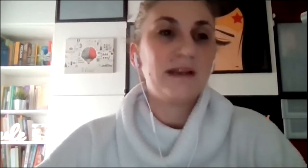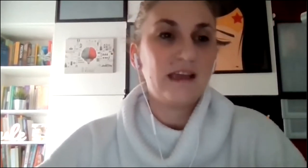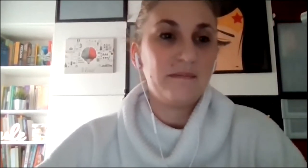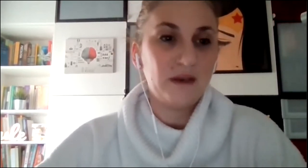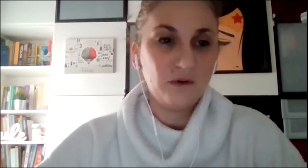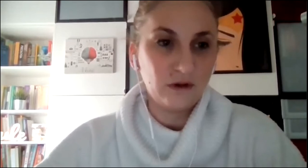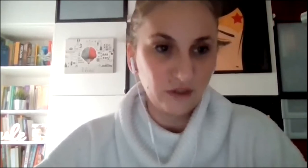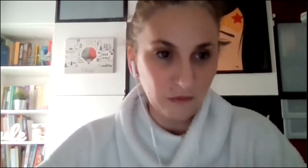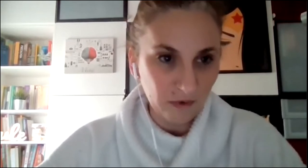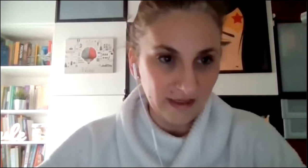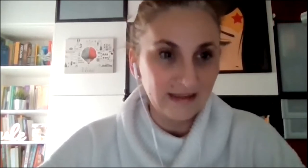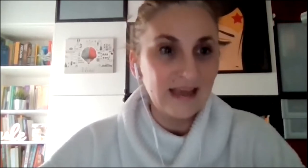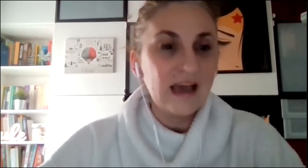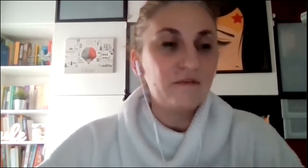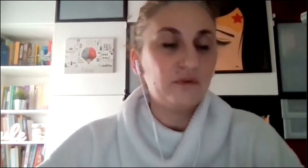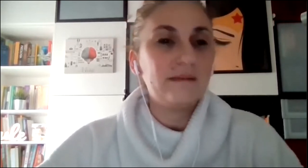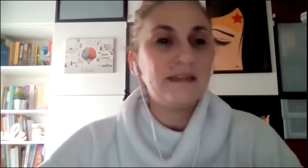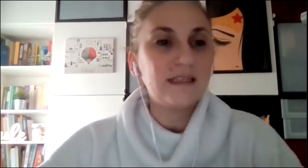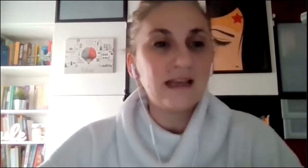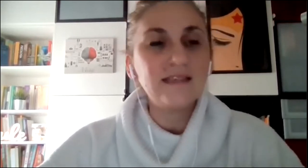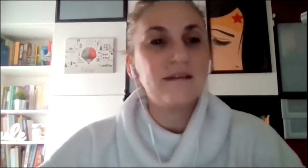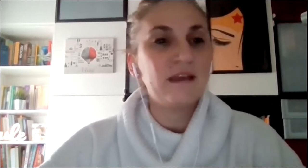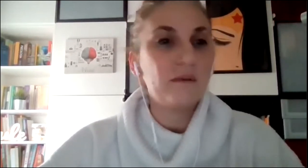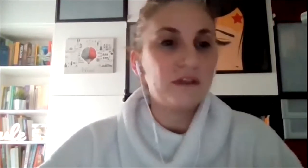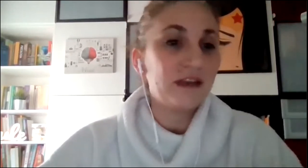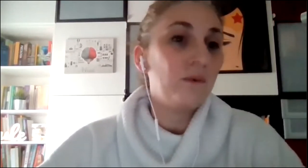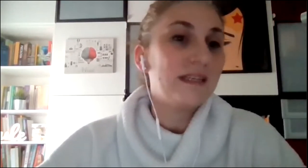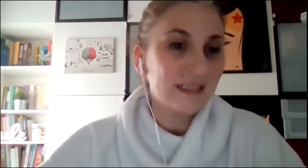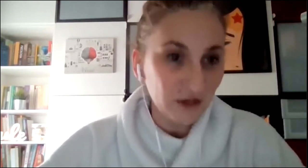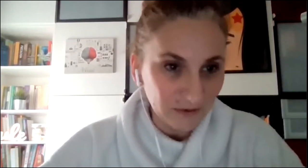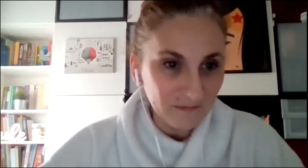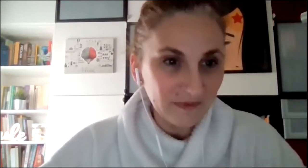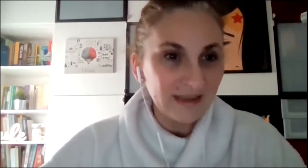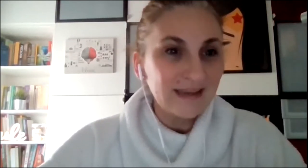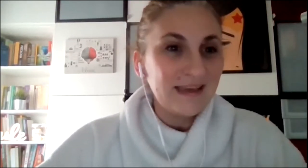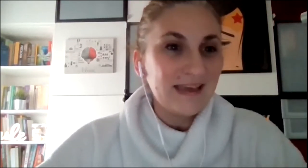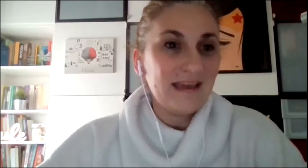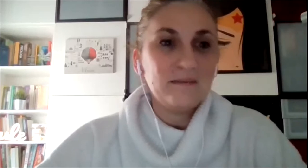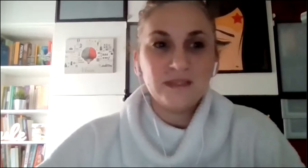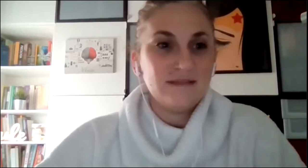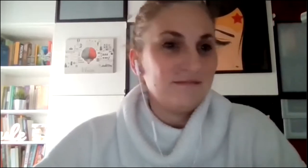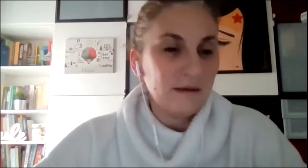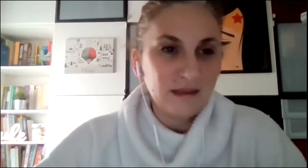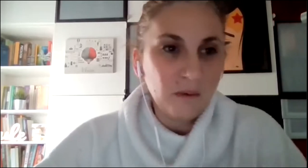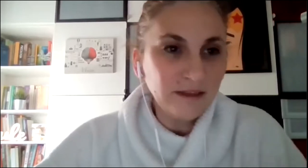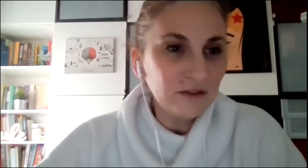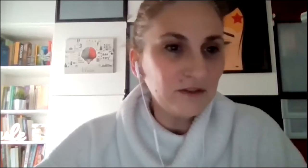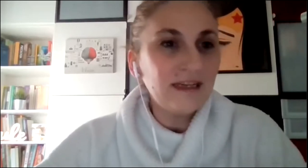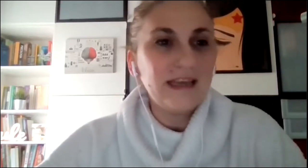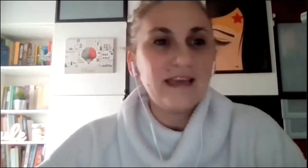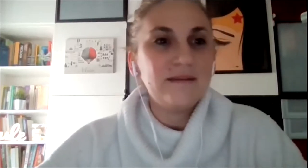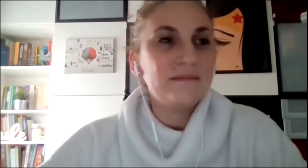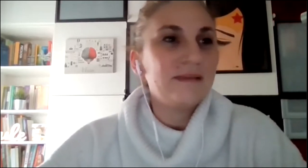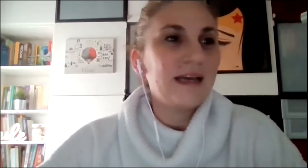específicas para que mi hijo con autismo pueda. Afortunadamente hay salas que de vez en cuando hacen alguna sesión, pues de vez en cuando,